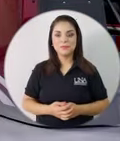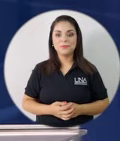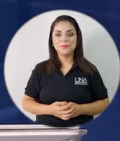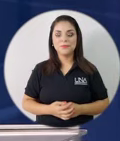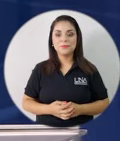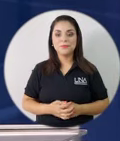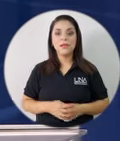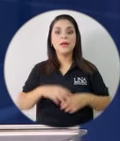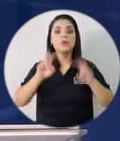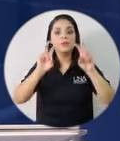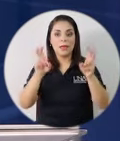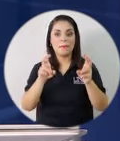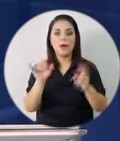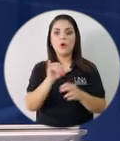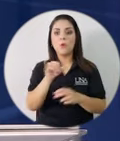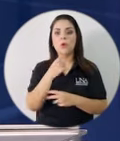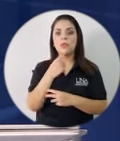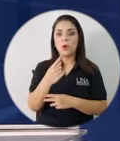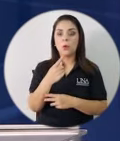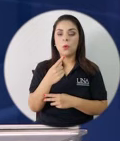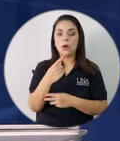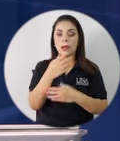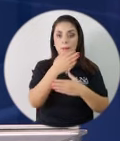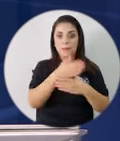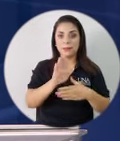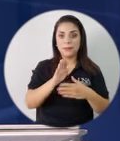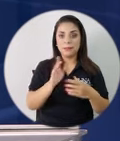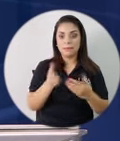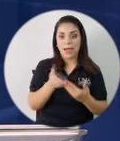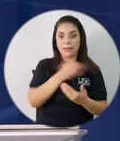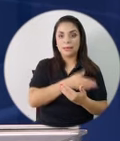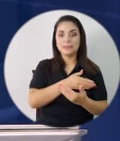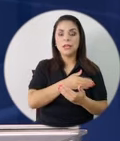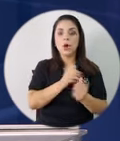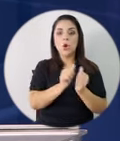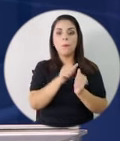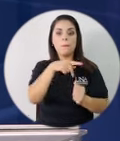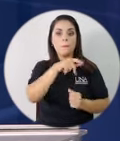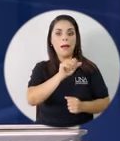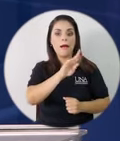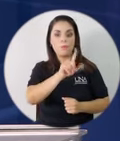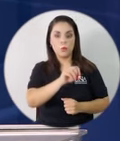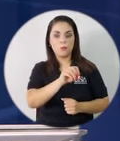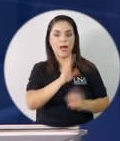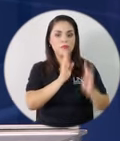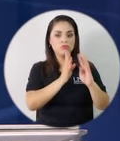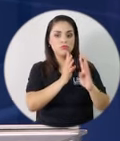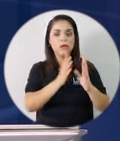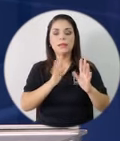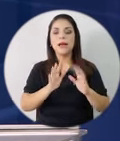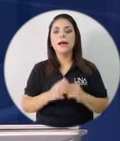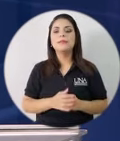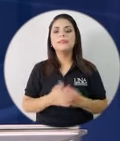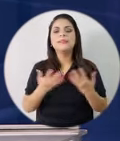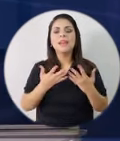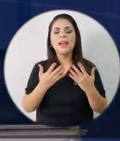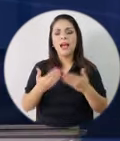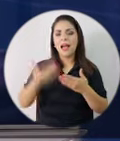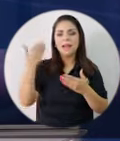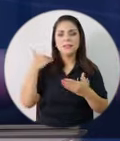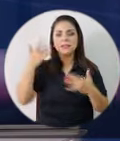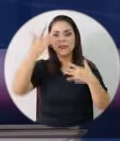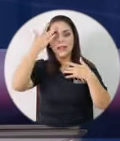como mencionábamos en el bloque anterior con Pablo Chaverri, muy importante porque desde mucho antes de la pandemia ya el país venía,